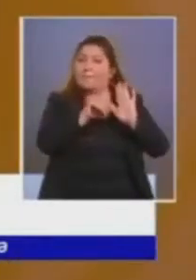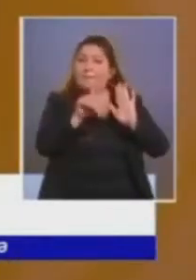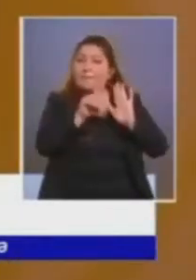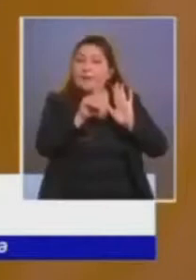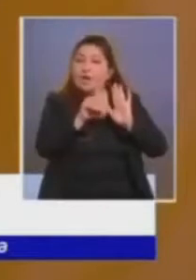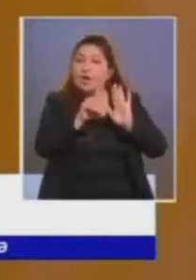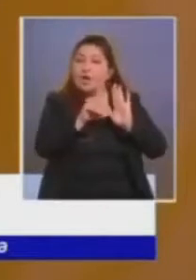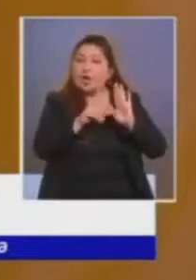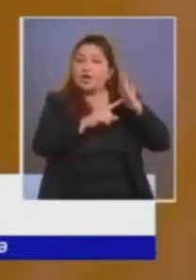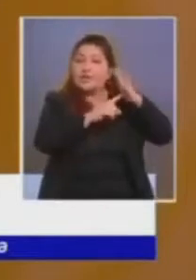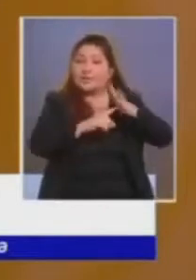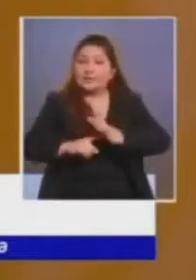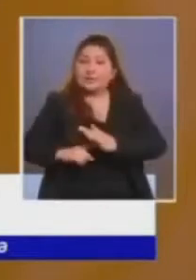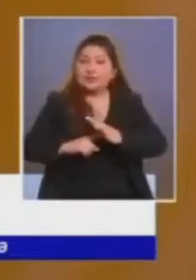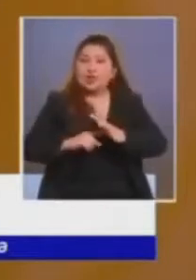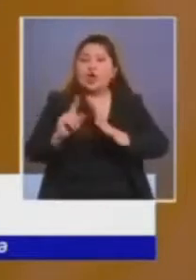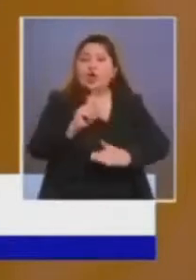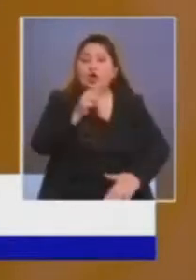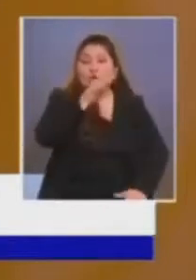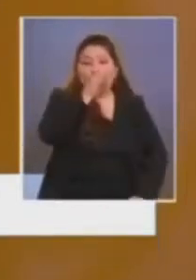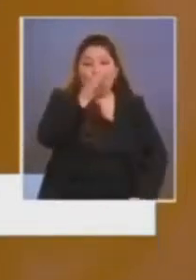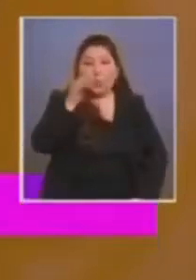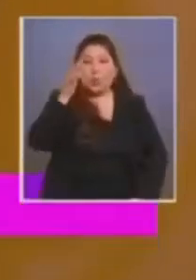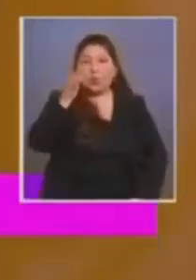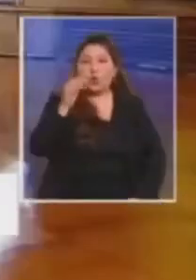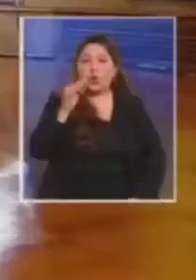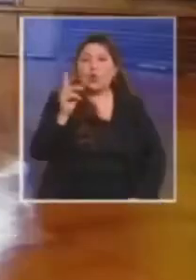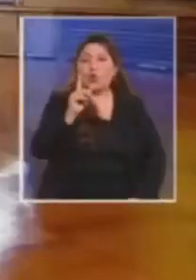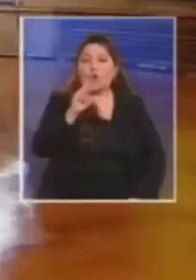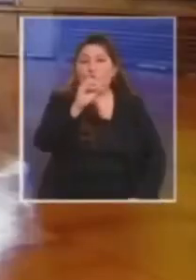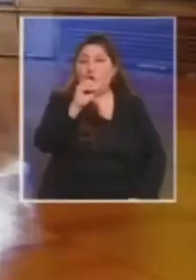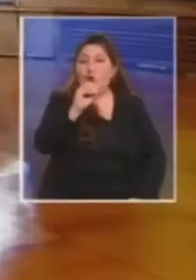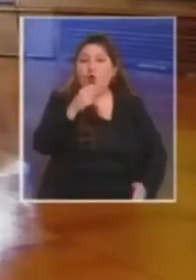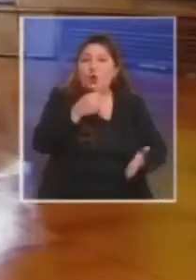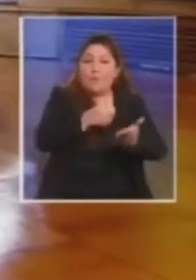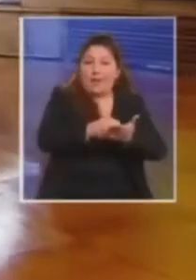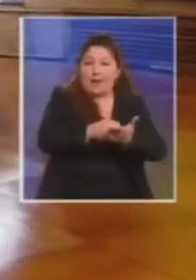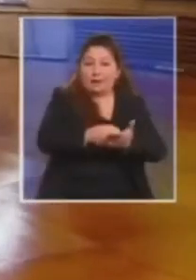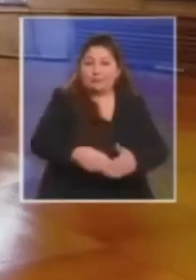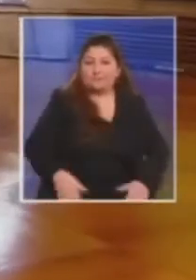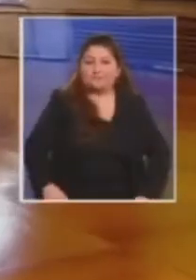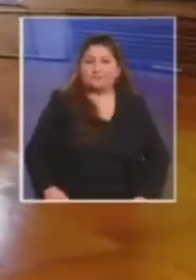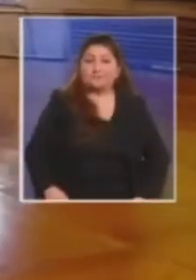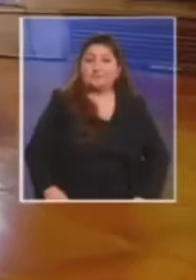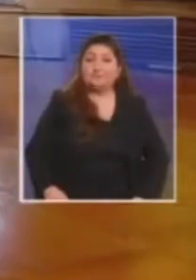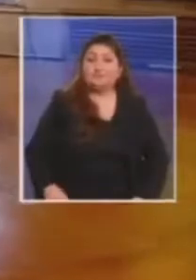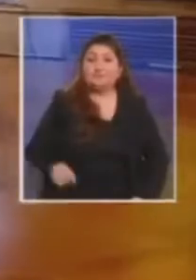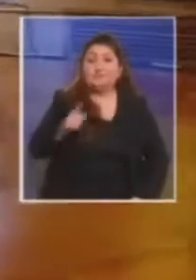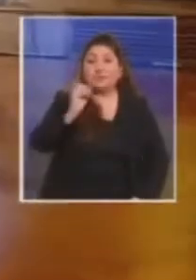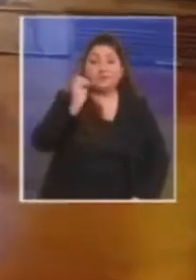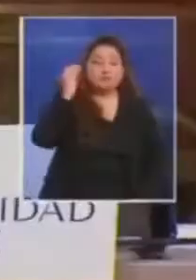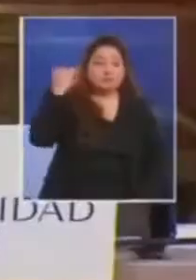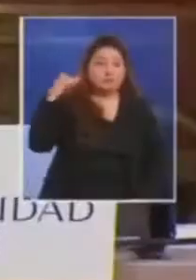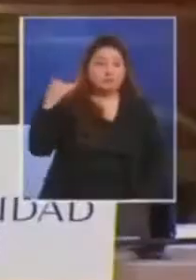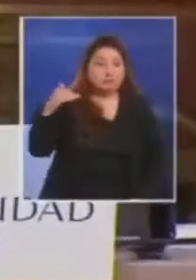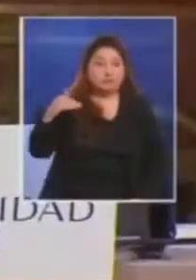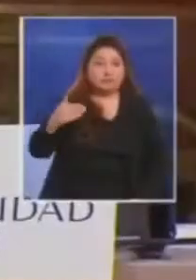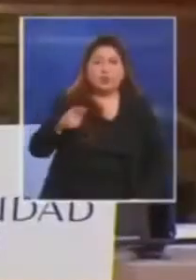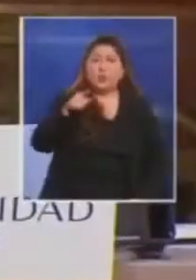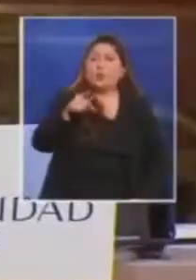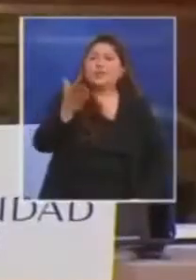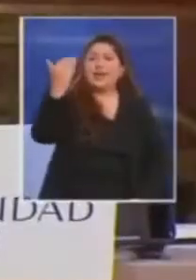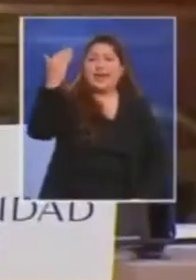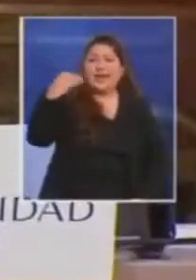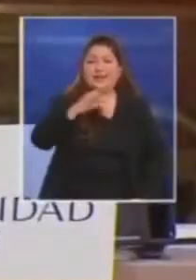no selección, no lucro, no copago. Muchas gracias. Senadora Proboste, cuando fue ministra en el primer gobierno de Michelle Bachelet y después del